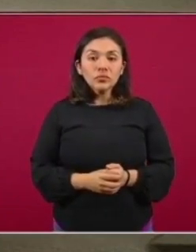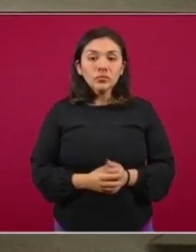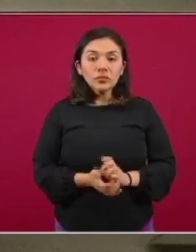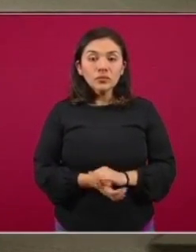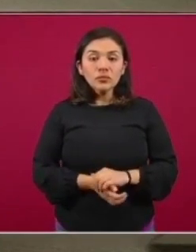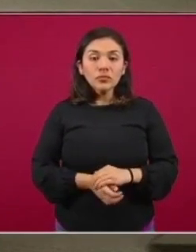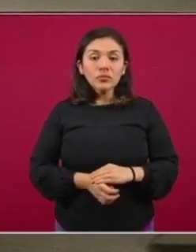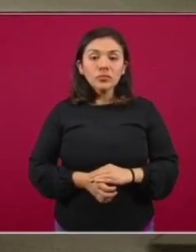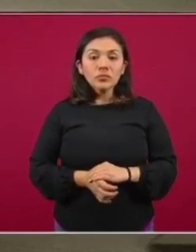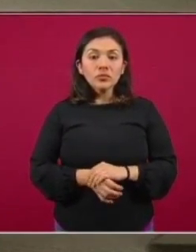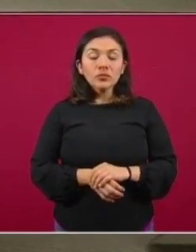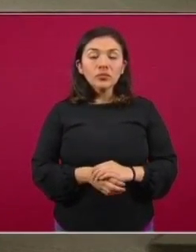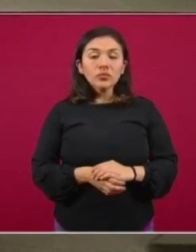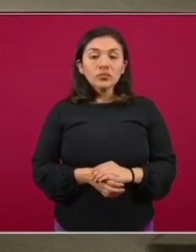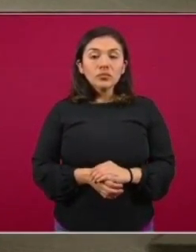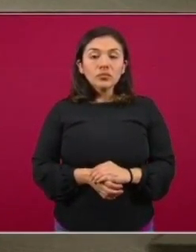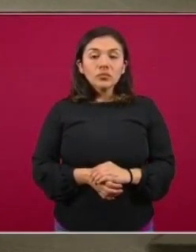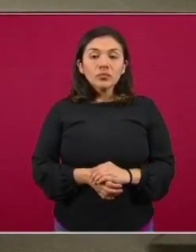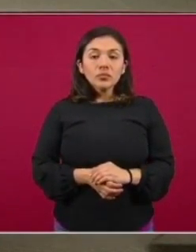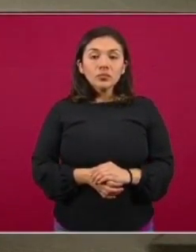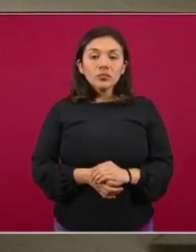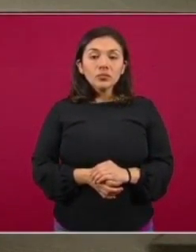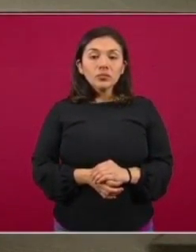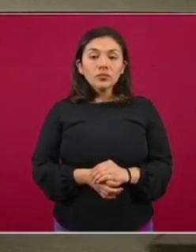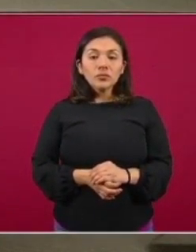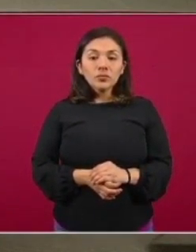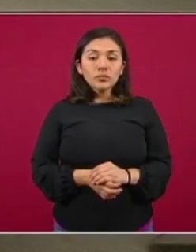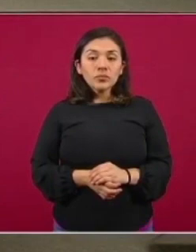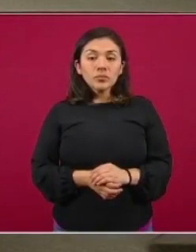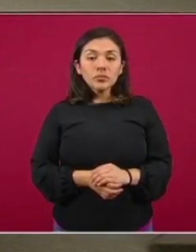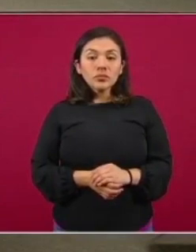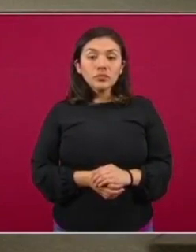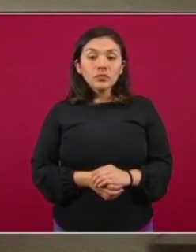a ver, que la última vez quedó pendiente.